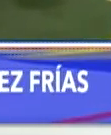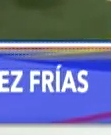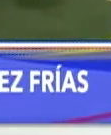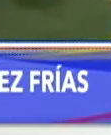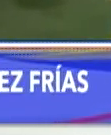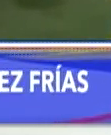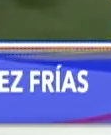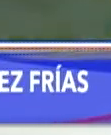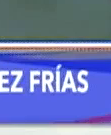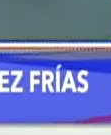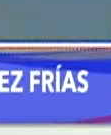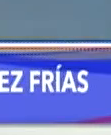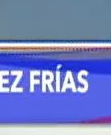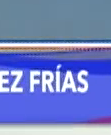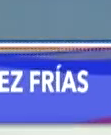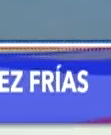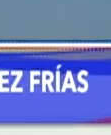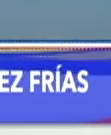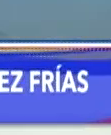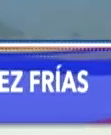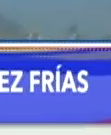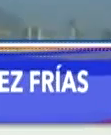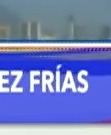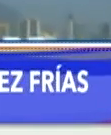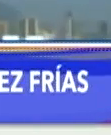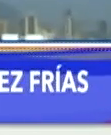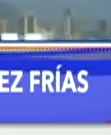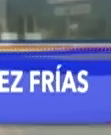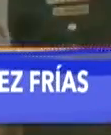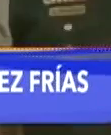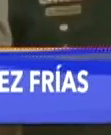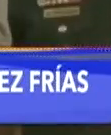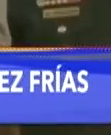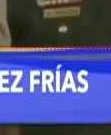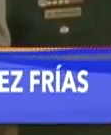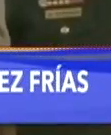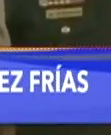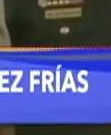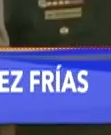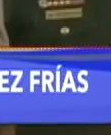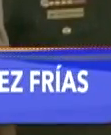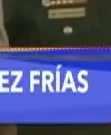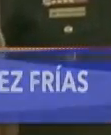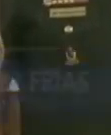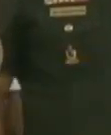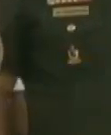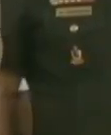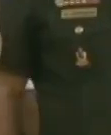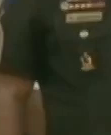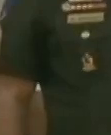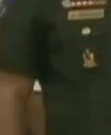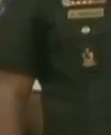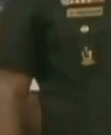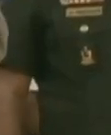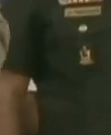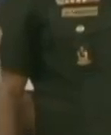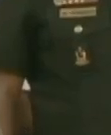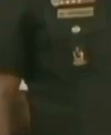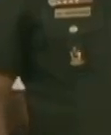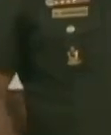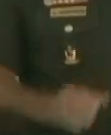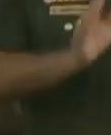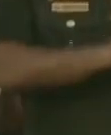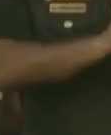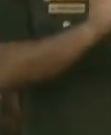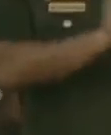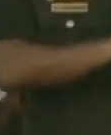El próximo 8 de marzo tenemos el Día de la Mujer. Importantes anuncios voy a hacer y hay una gran movilización de las mujeres